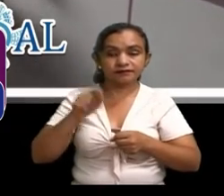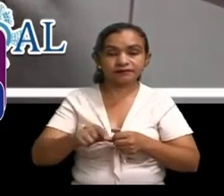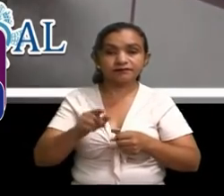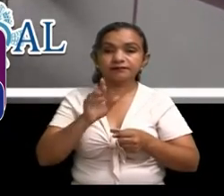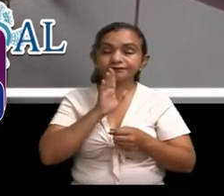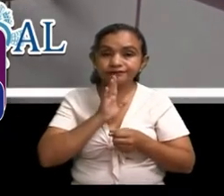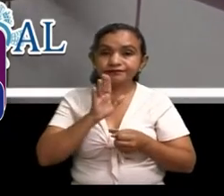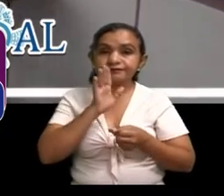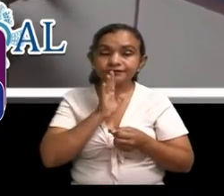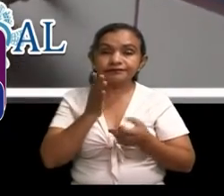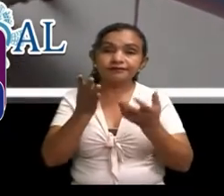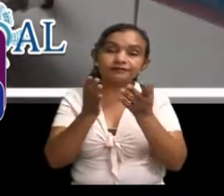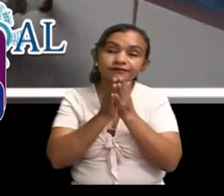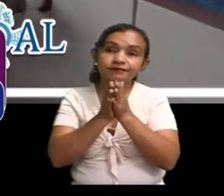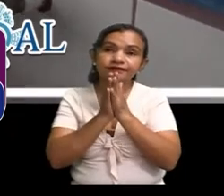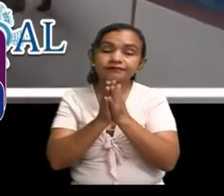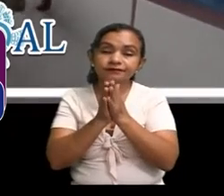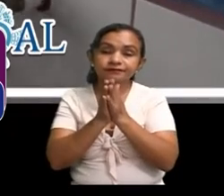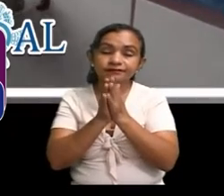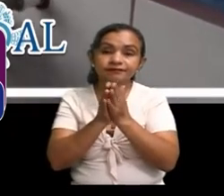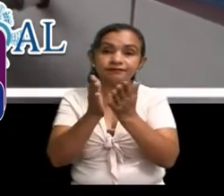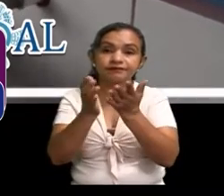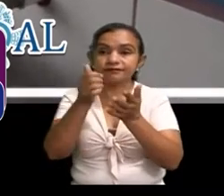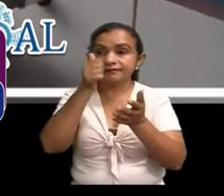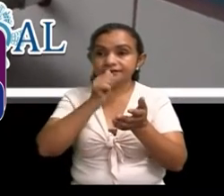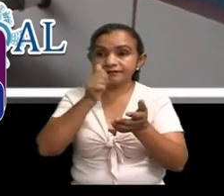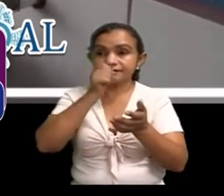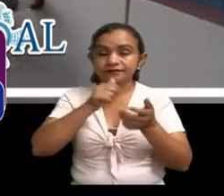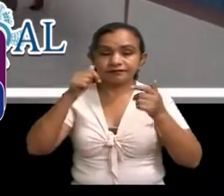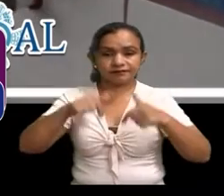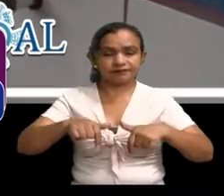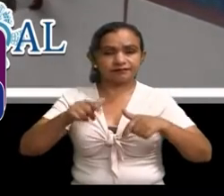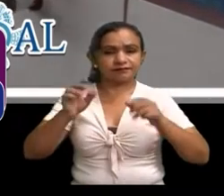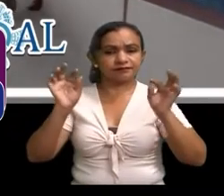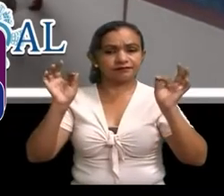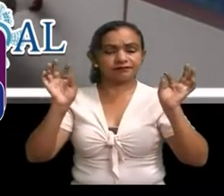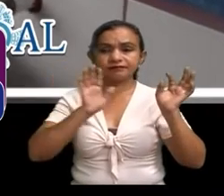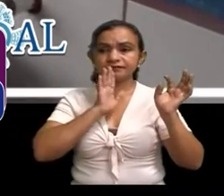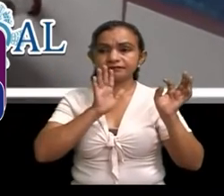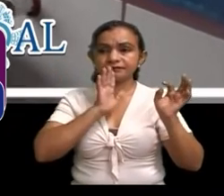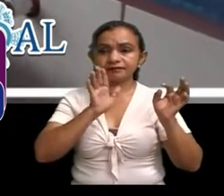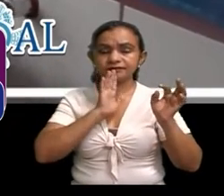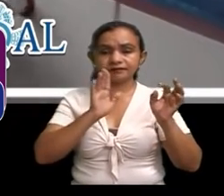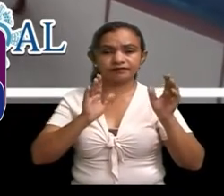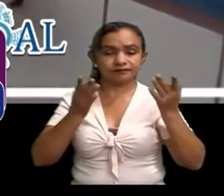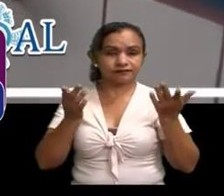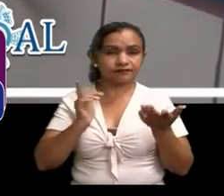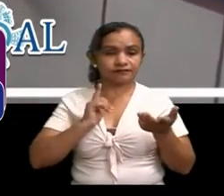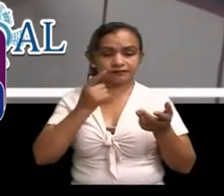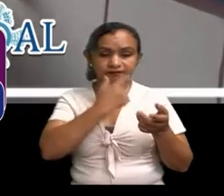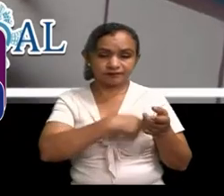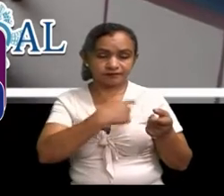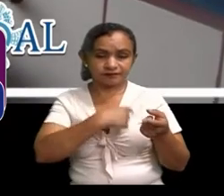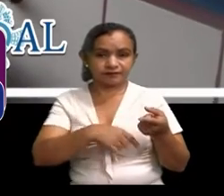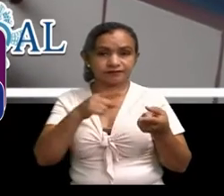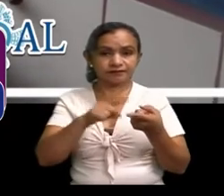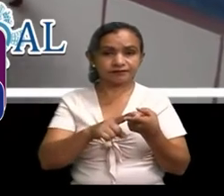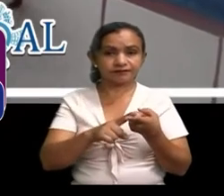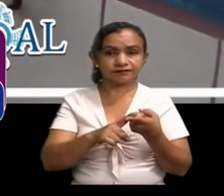hablando de que le llegara el progreso. Ahora ellos se dan el lujo de hablar de que ahí tienen escuelas,